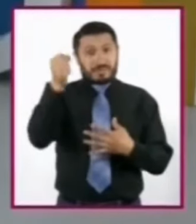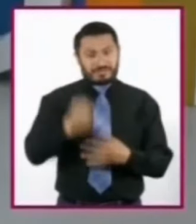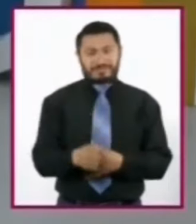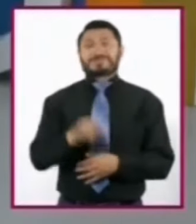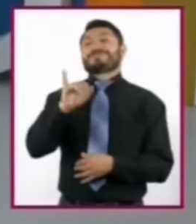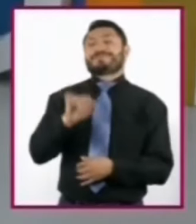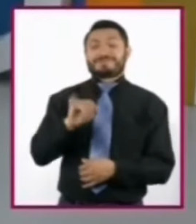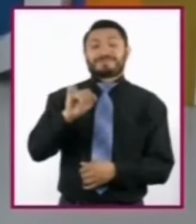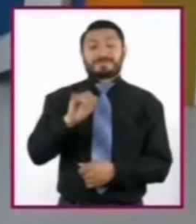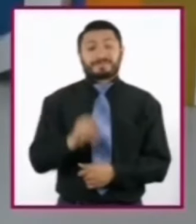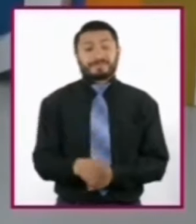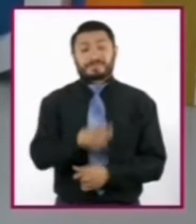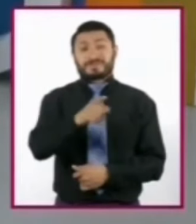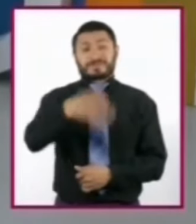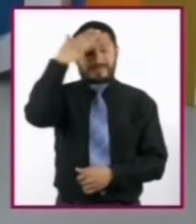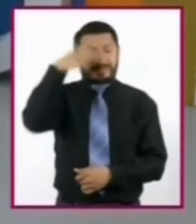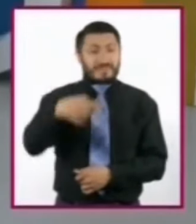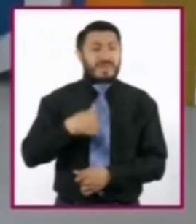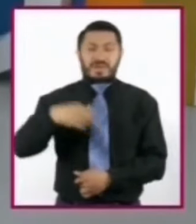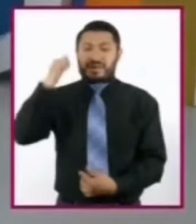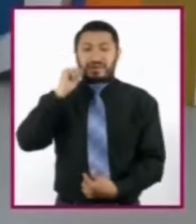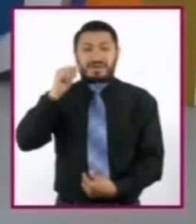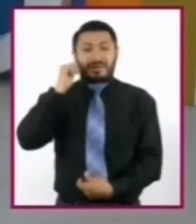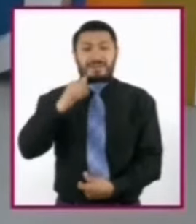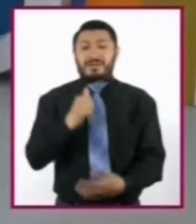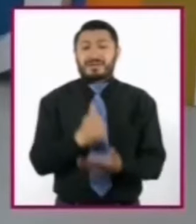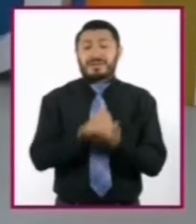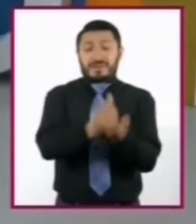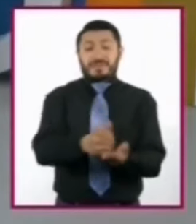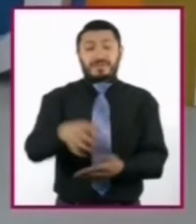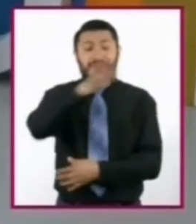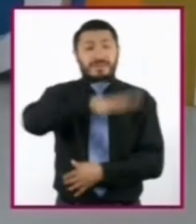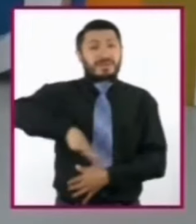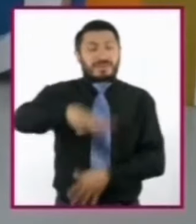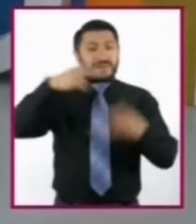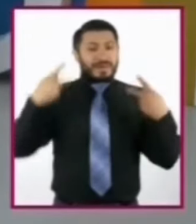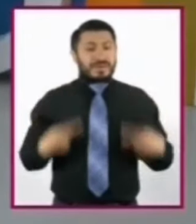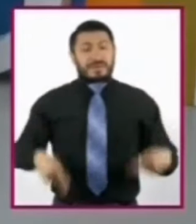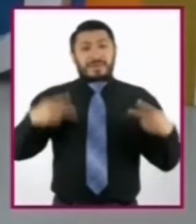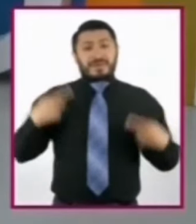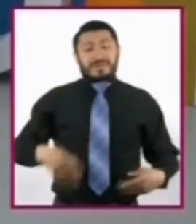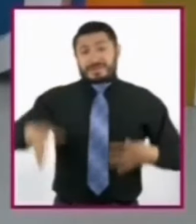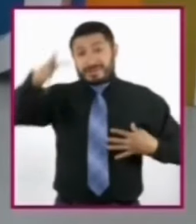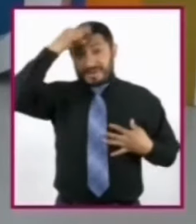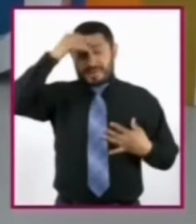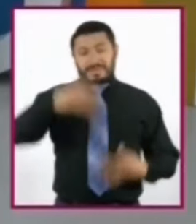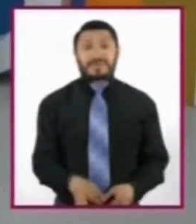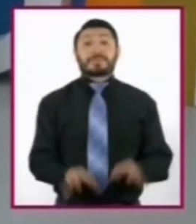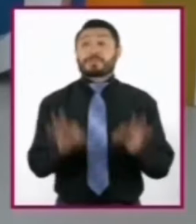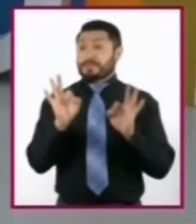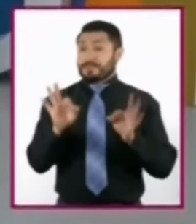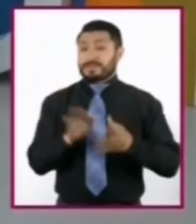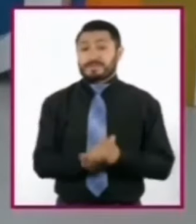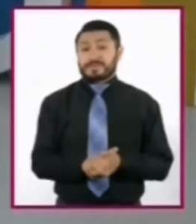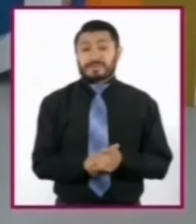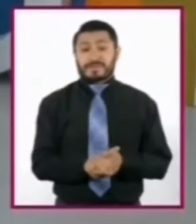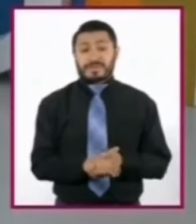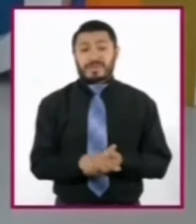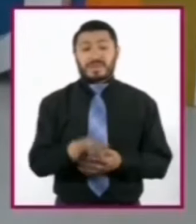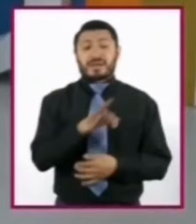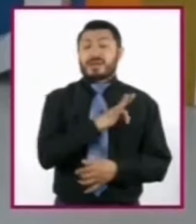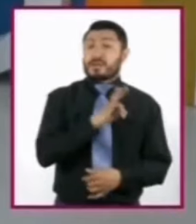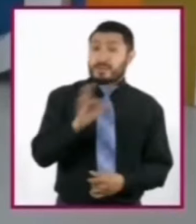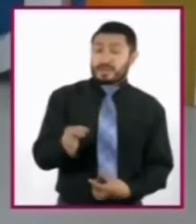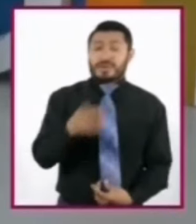Claro que sí, maestra. Ya sabe que yo siempre estoy dispuesto a ayudar con el aprendizaje. ¡Excelente! ¿Podrías